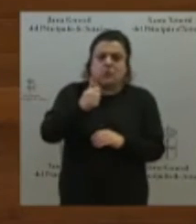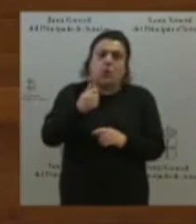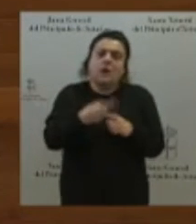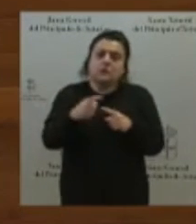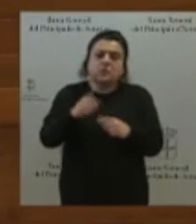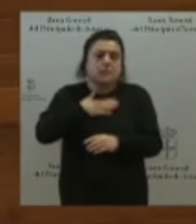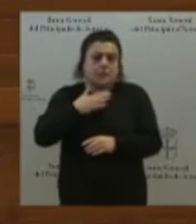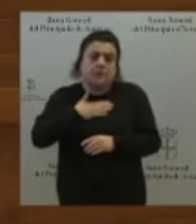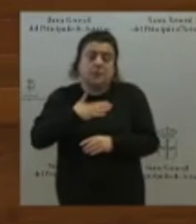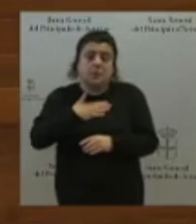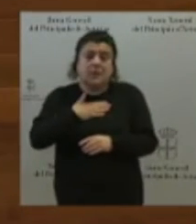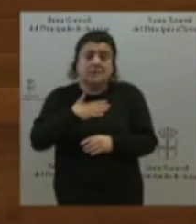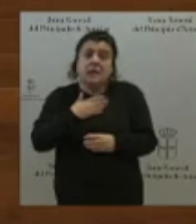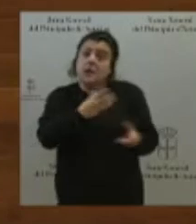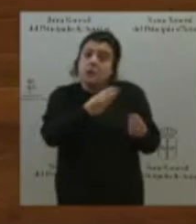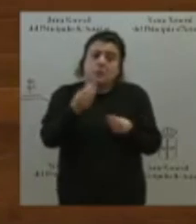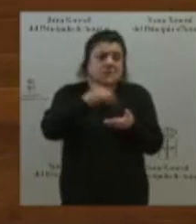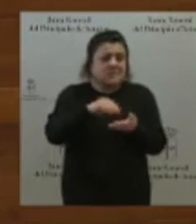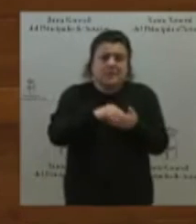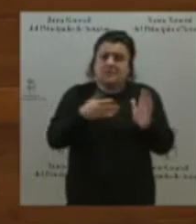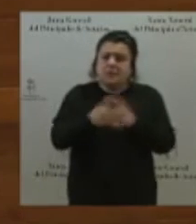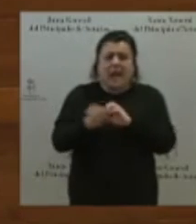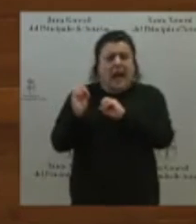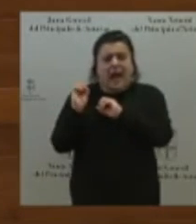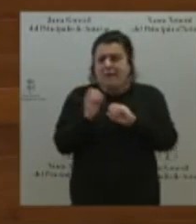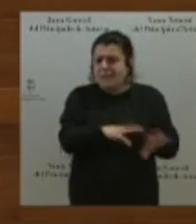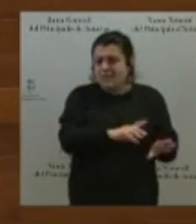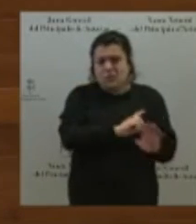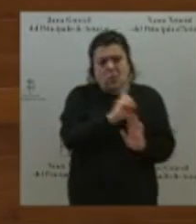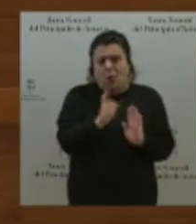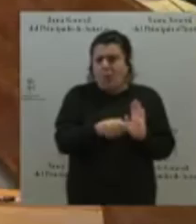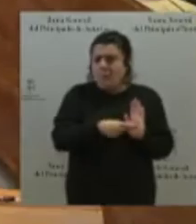verdadero abandono y muchos de ellos al borde de la ruina, del derrumbe. Muchas gracias.